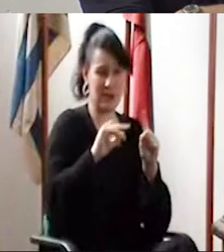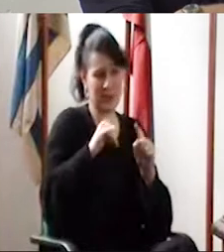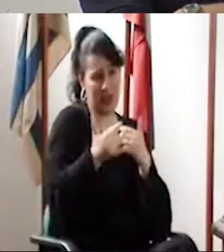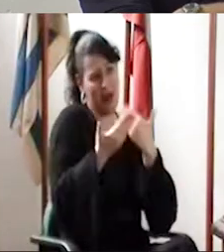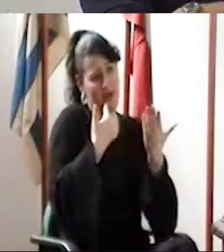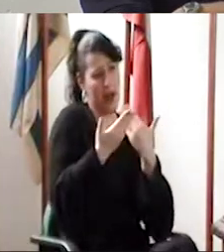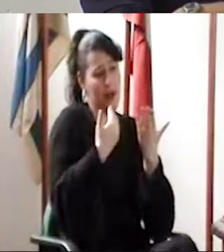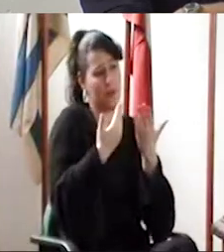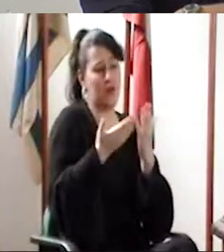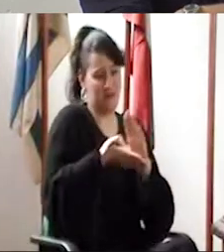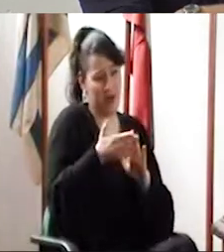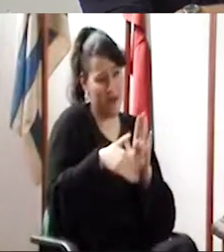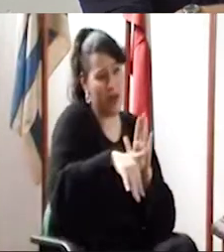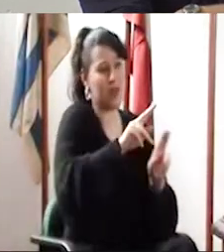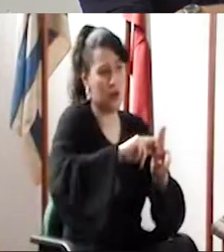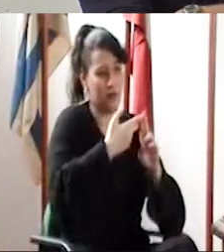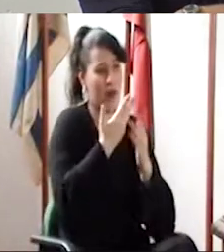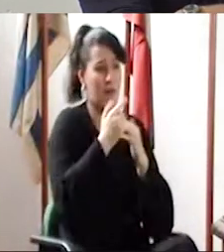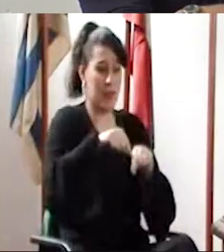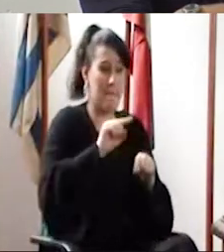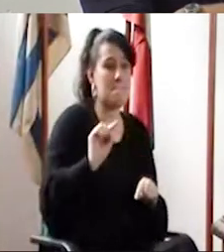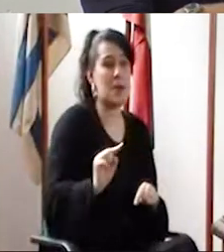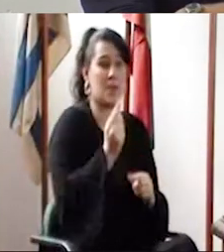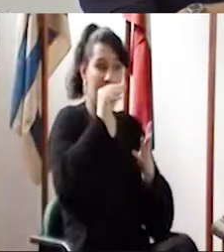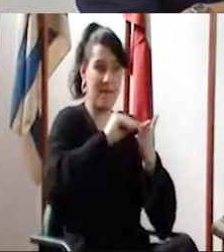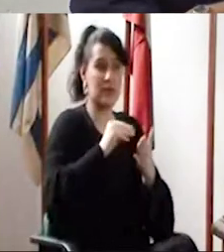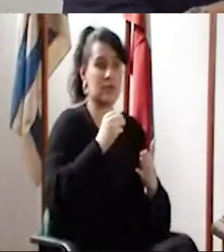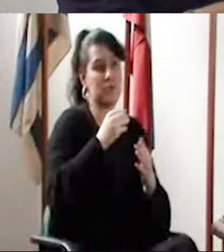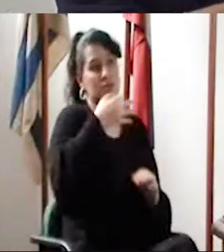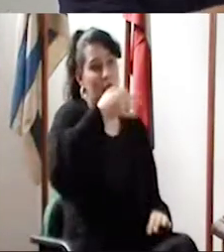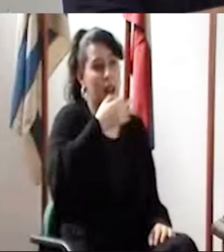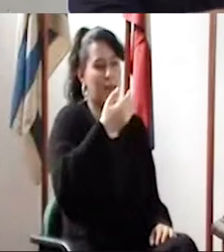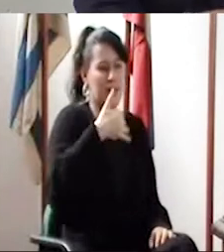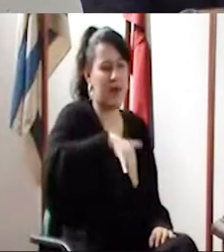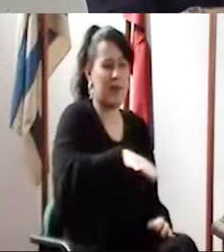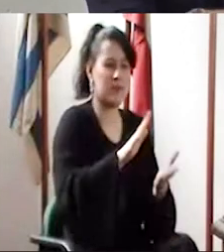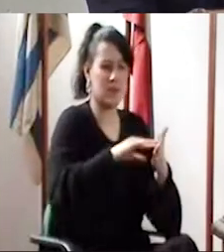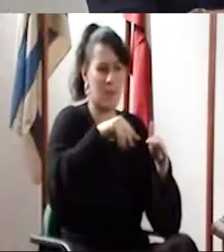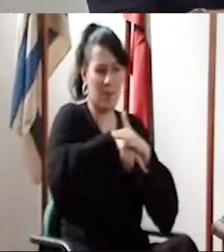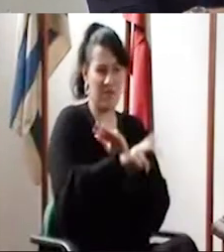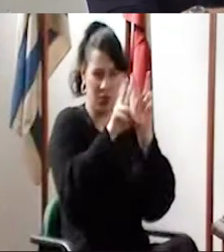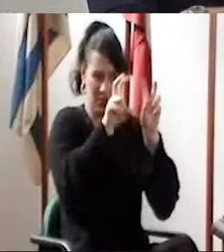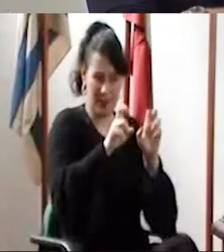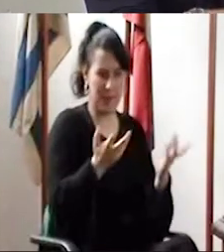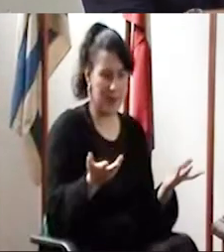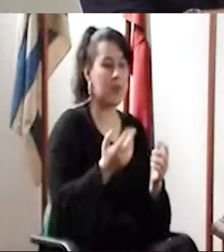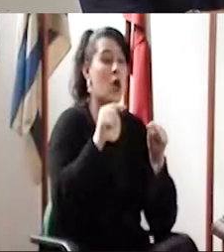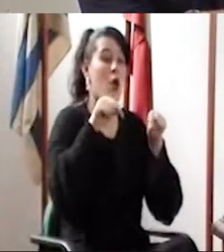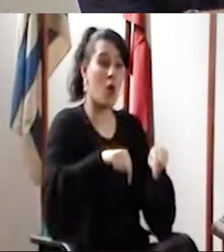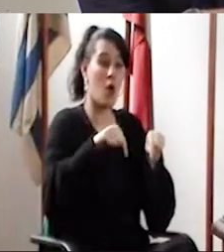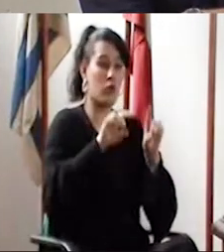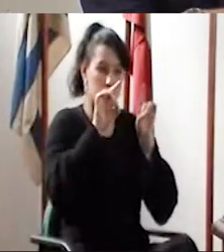Creo que de esas cosas ya se han hablado en algún momento y se van a seguir hablando porque esta es la primera charla, pero después van a haber otras en las que se va a profundizar sobre el tema.